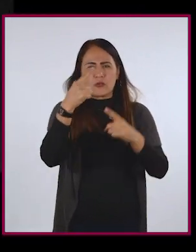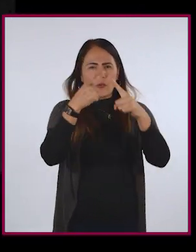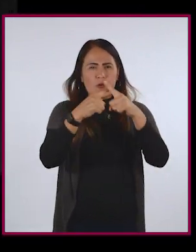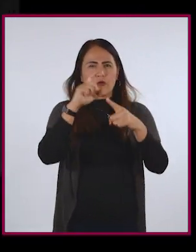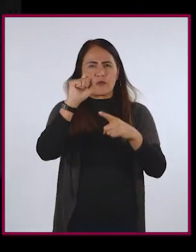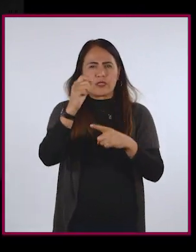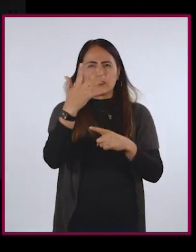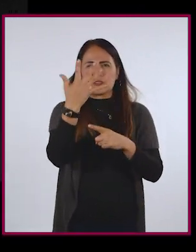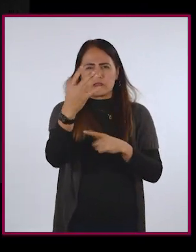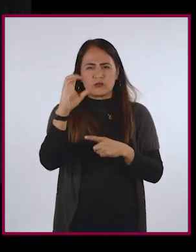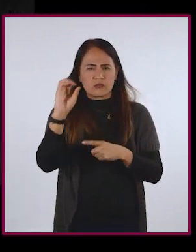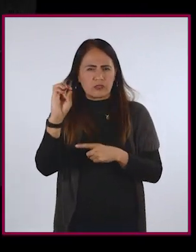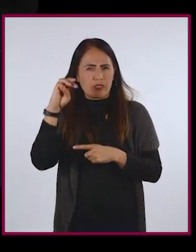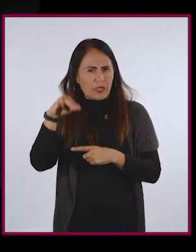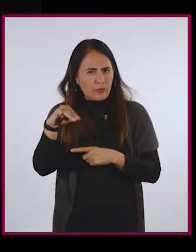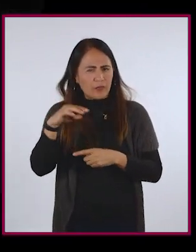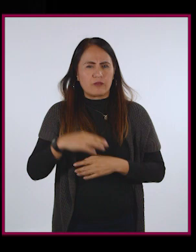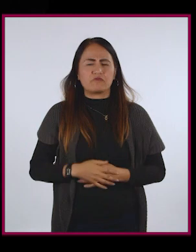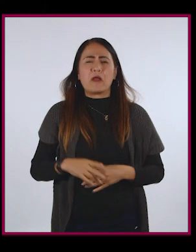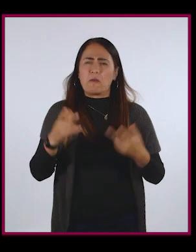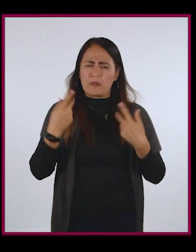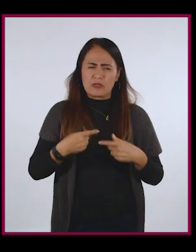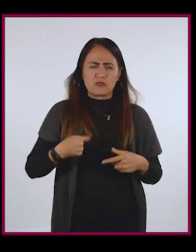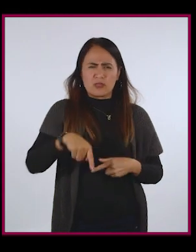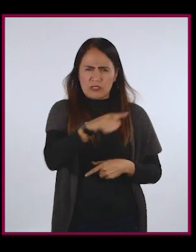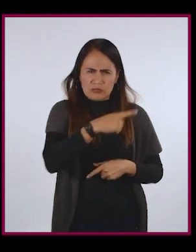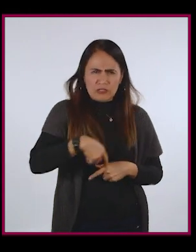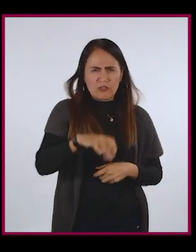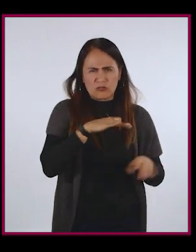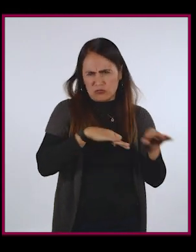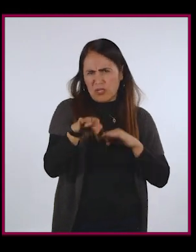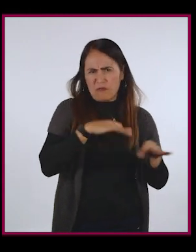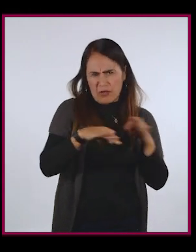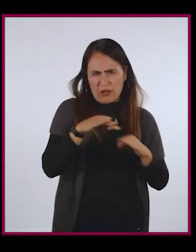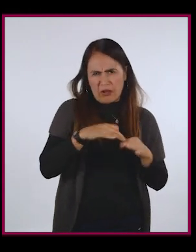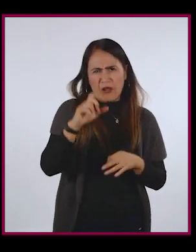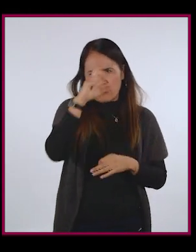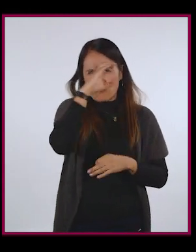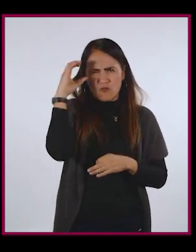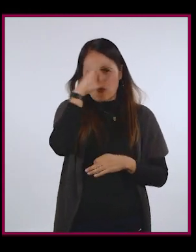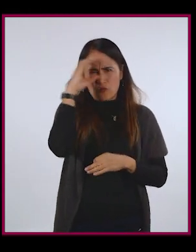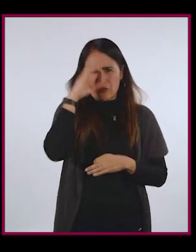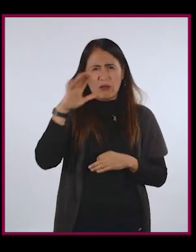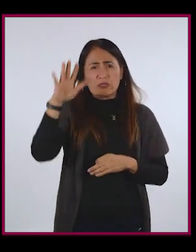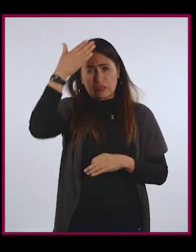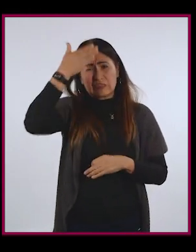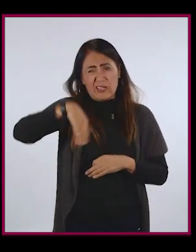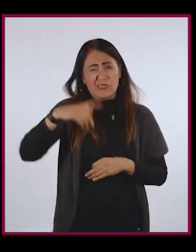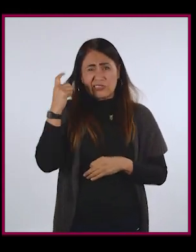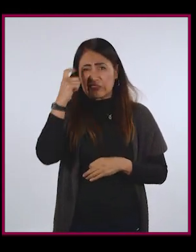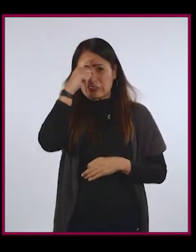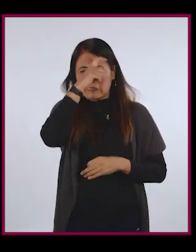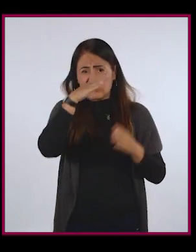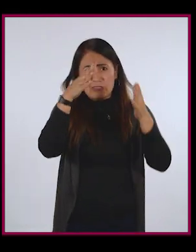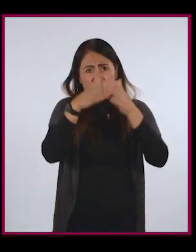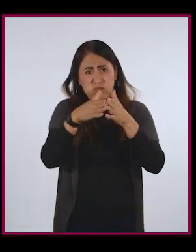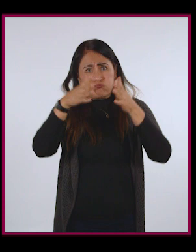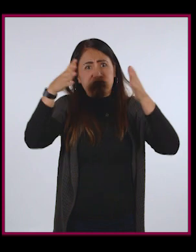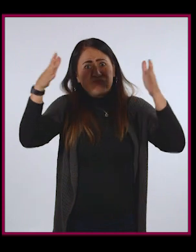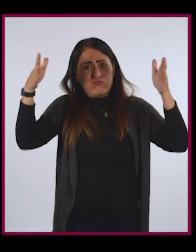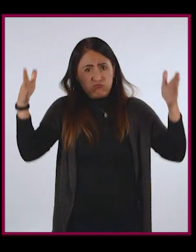25 centímetros. La gente que trabaja en fotografía sabe lo difícil que es tener un campo donde se